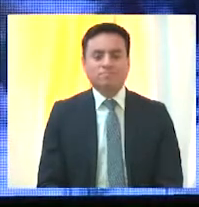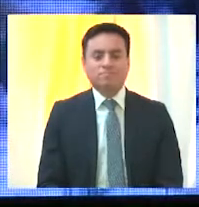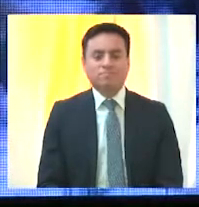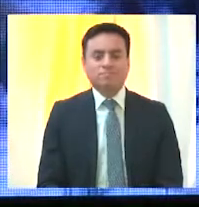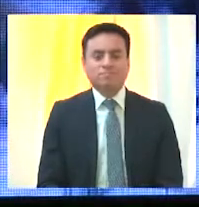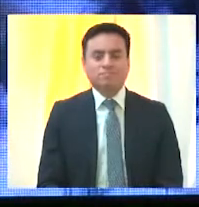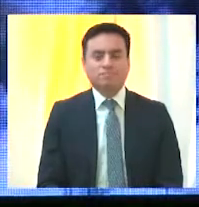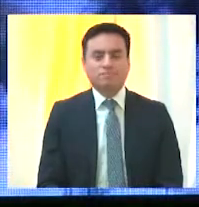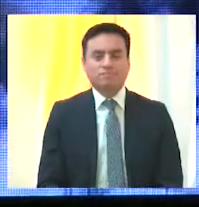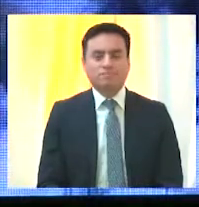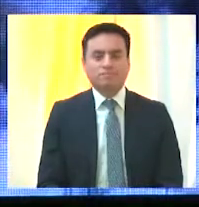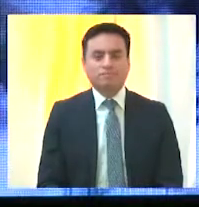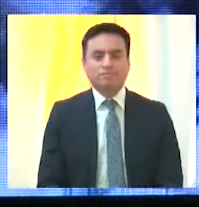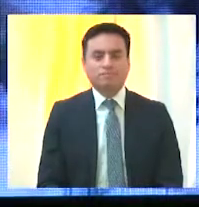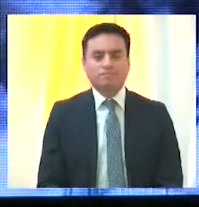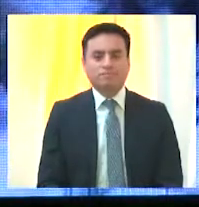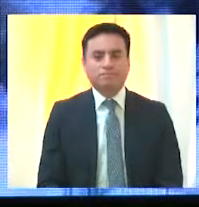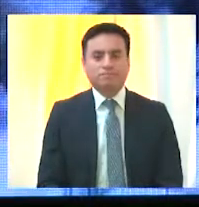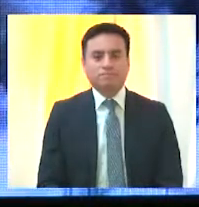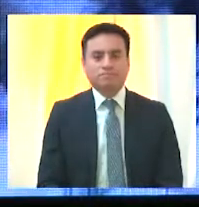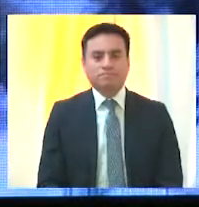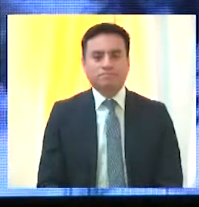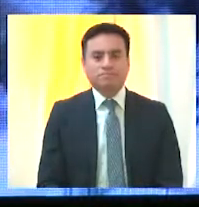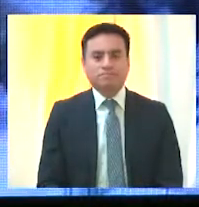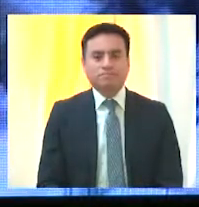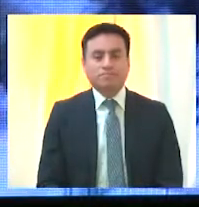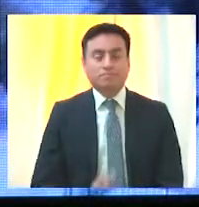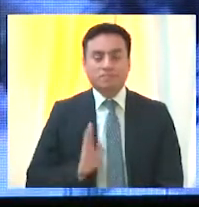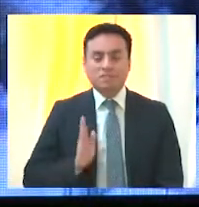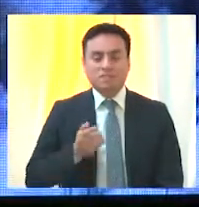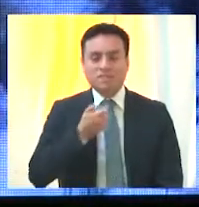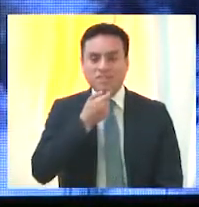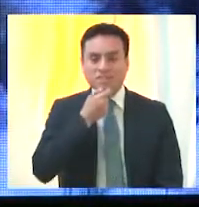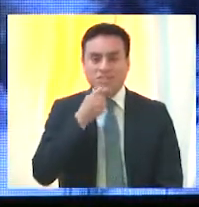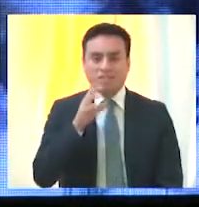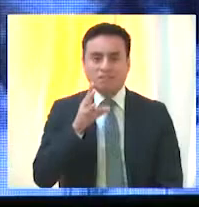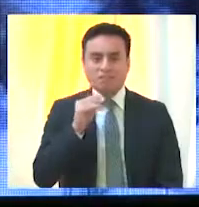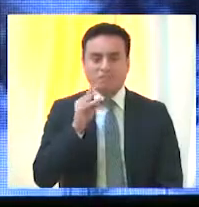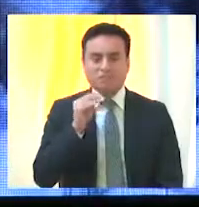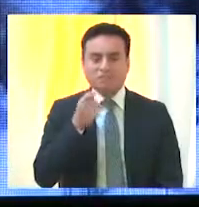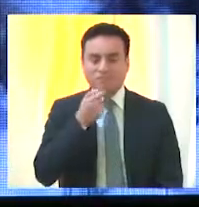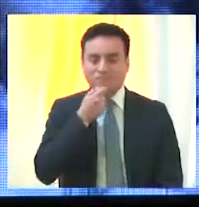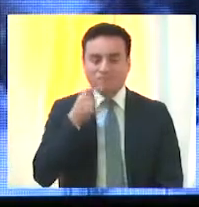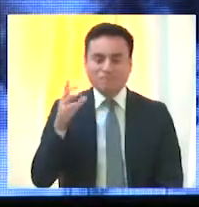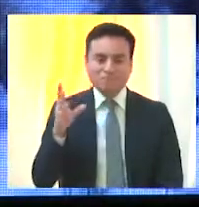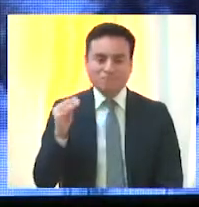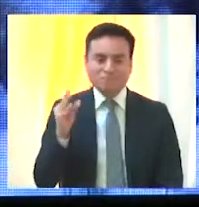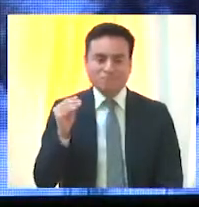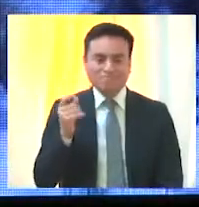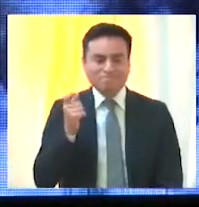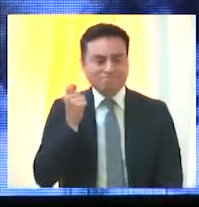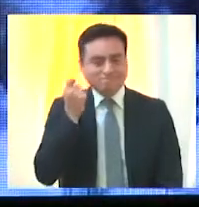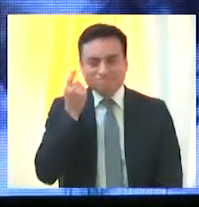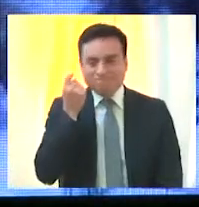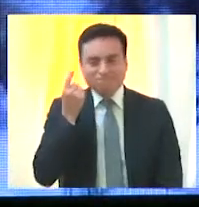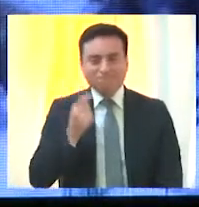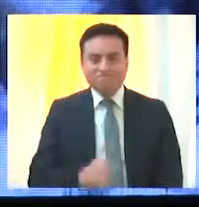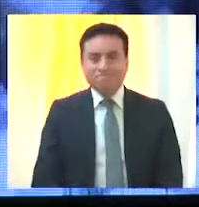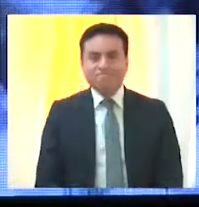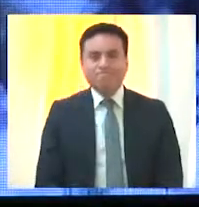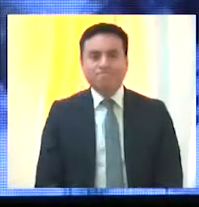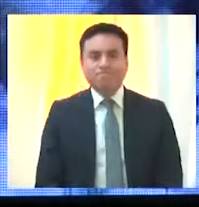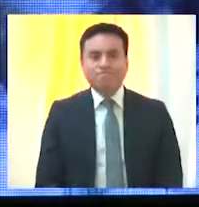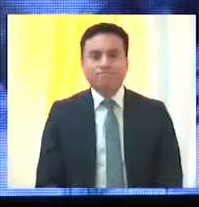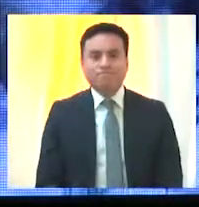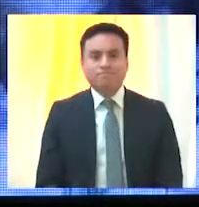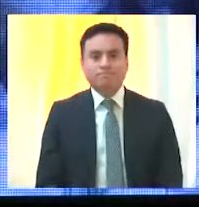climático. ¿Será verdad lo que nos mostraban los monitores de afuera con estos cambios tan dramáticos que veíamos por algunas ciudades de país? ¿Cómo realmente